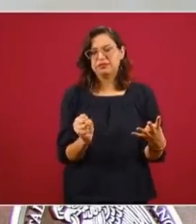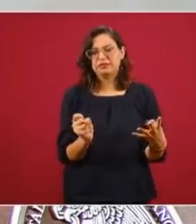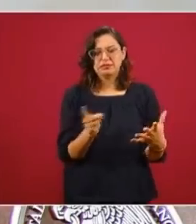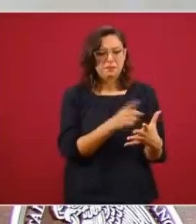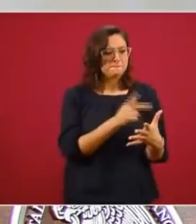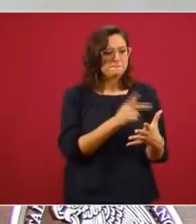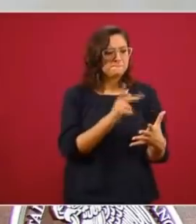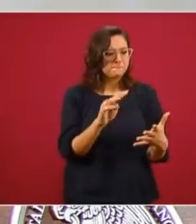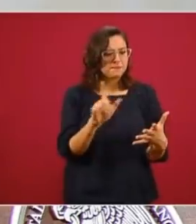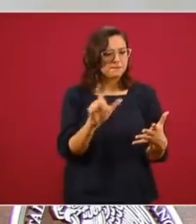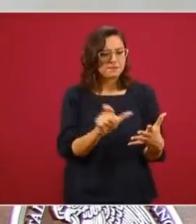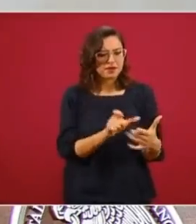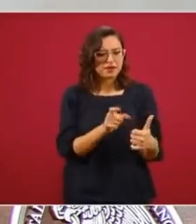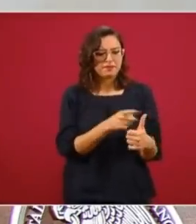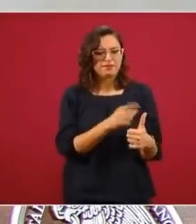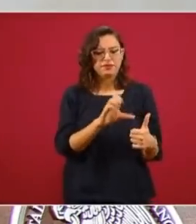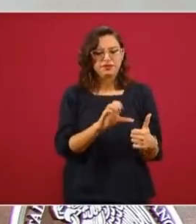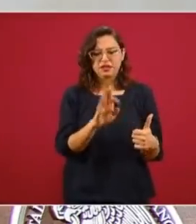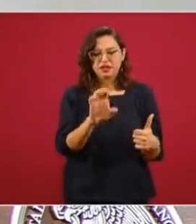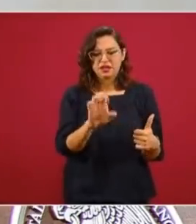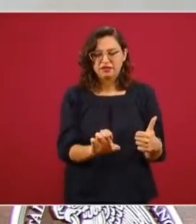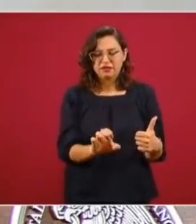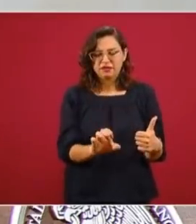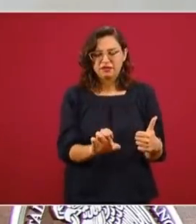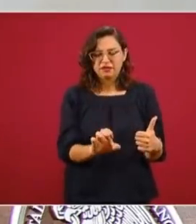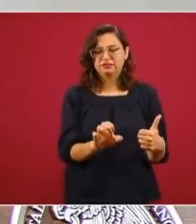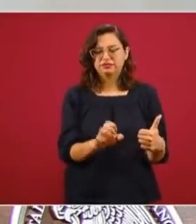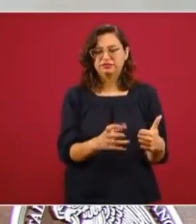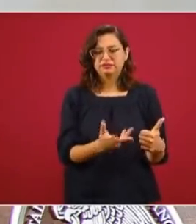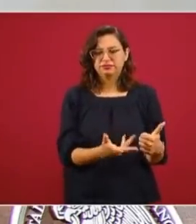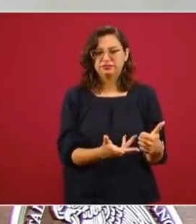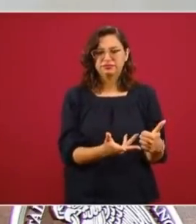en Pemex, en la Comisión Federal de Electricidad,